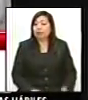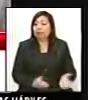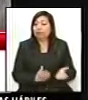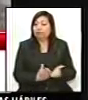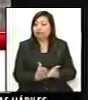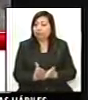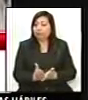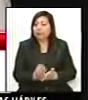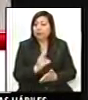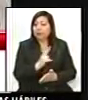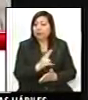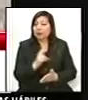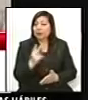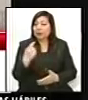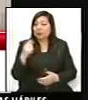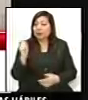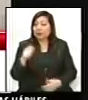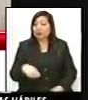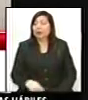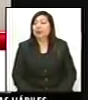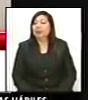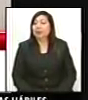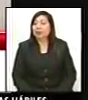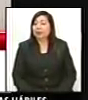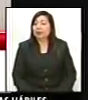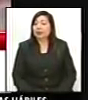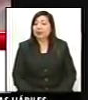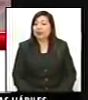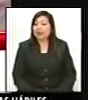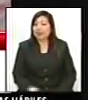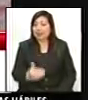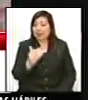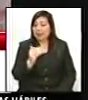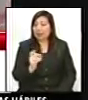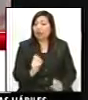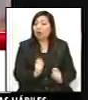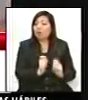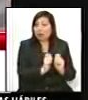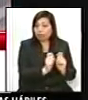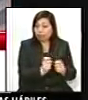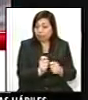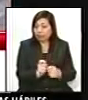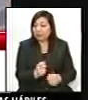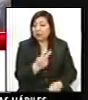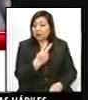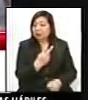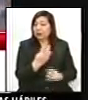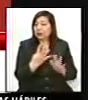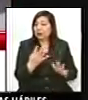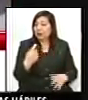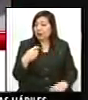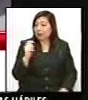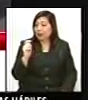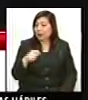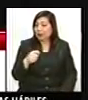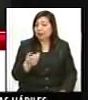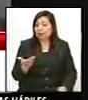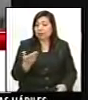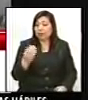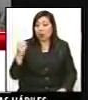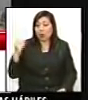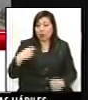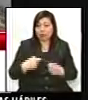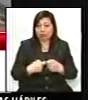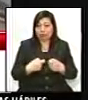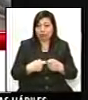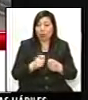de transmisión cerca del 22%, y en el segmento de distribución, cerca del 29% de recibo de luz que llega